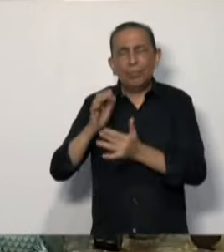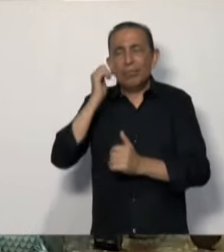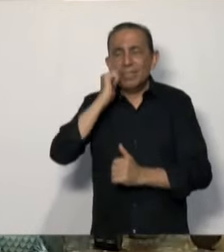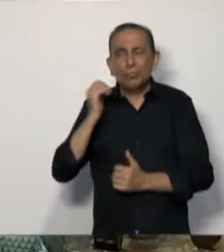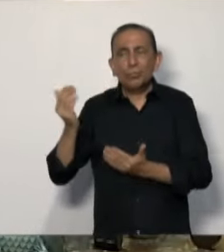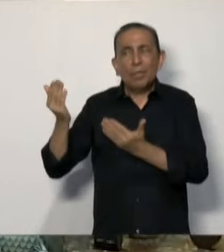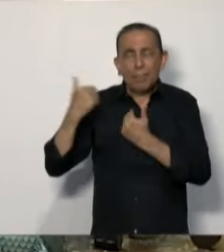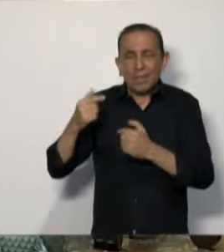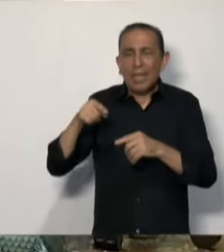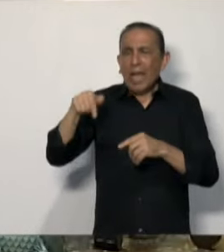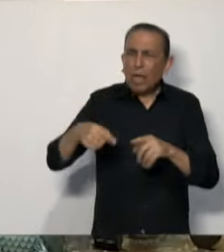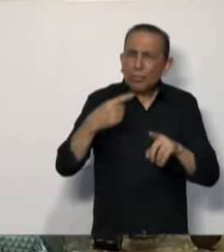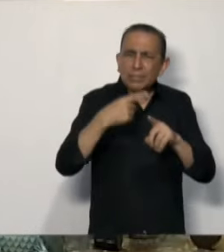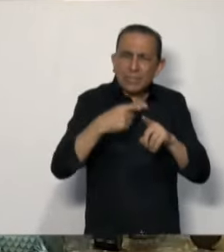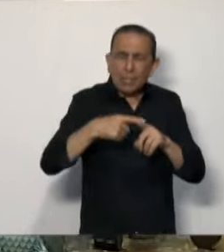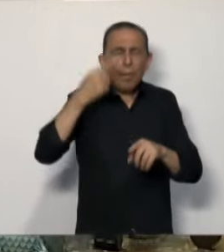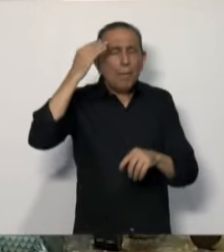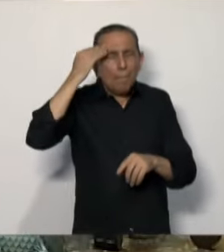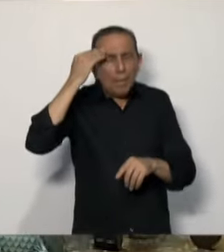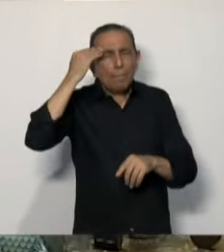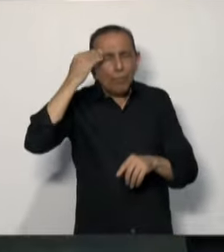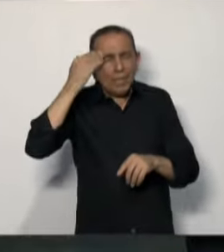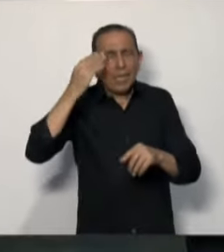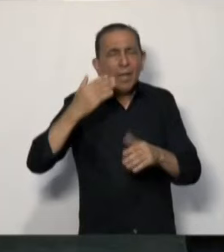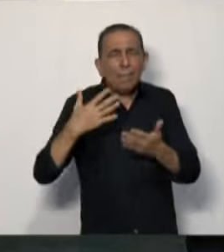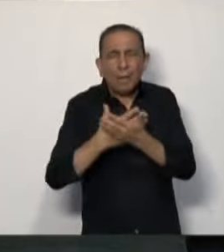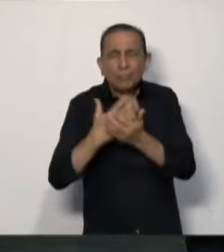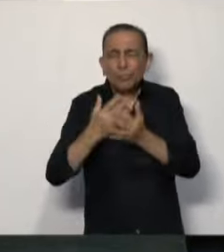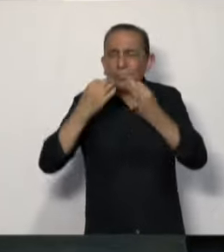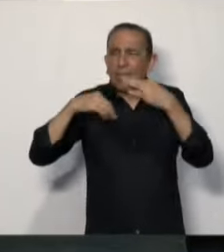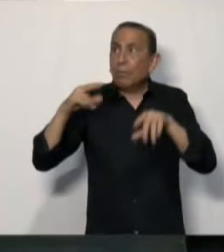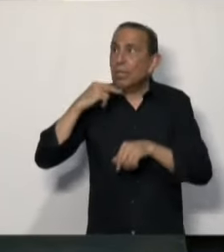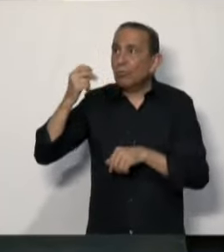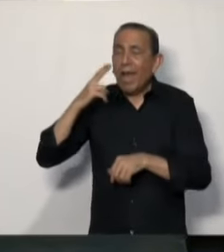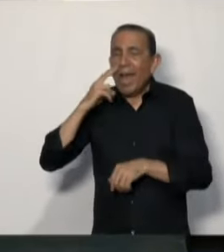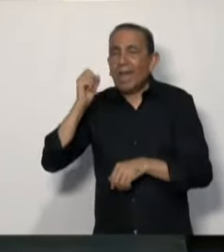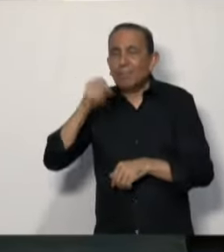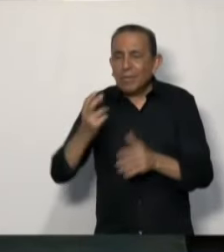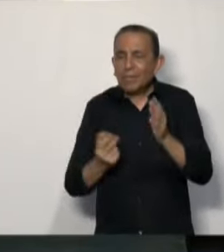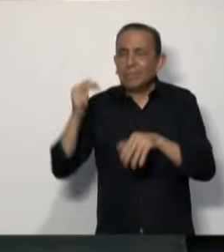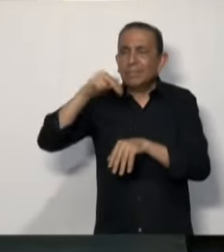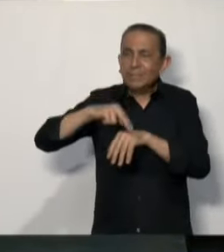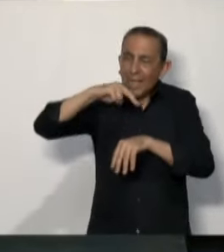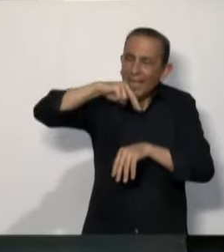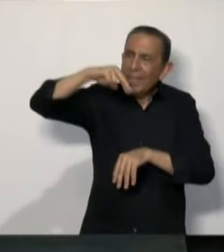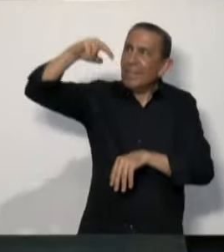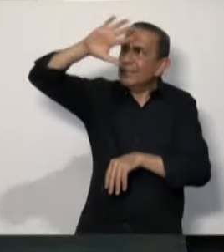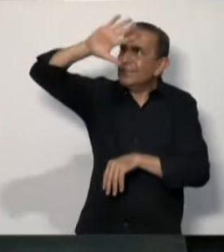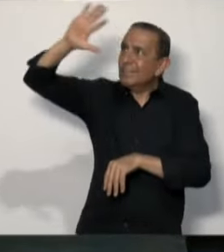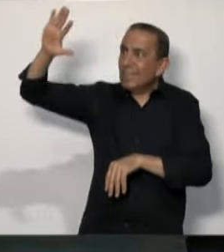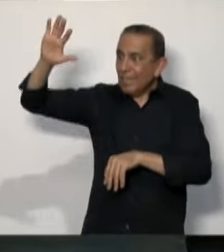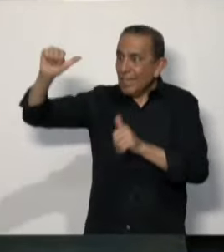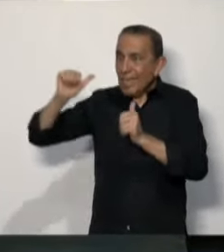Así, Padre, al celebrar ahora el memorial de la pasión salvadora de tu Hijo, de su admirable resurrección y ascensión al cielo